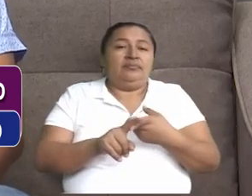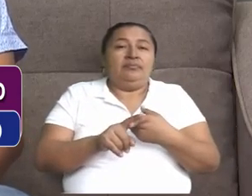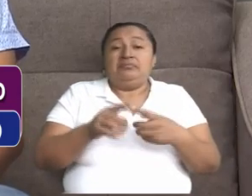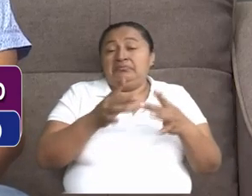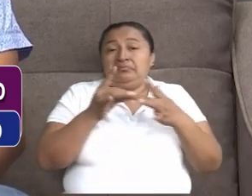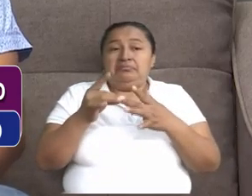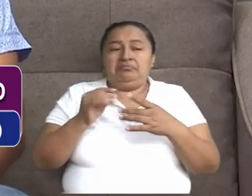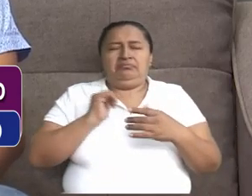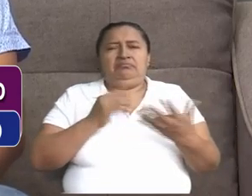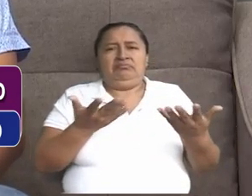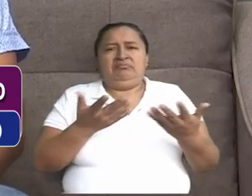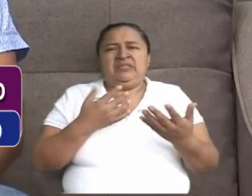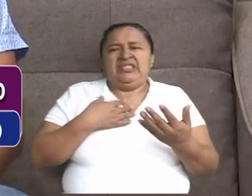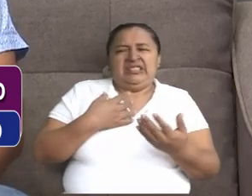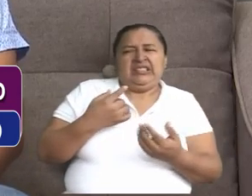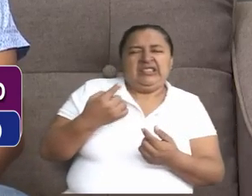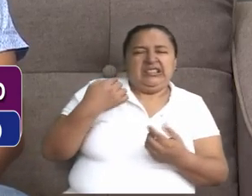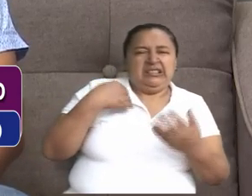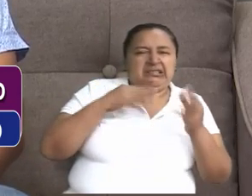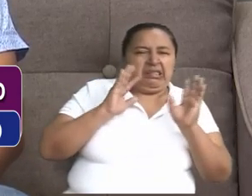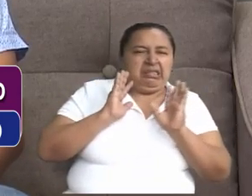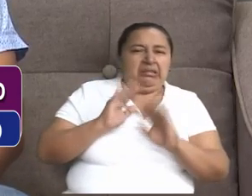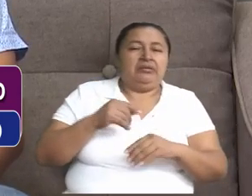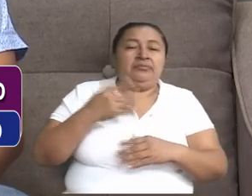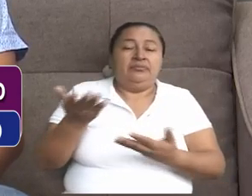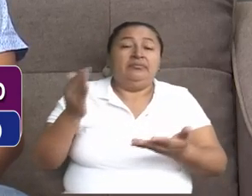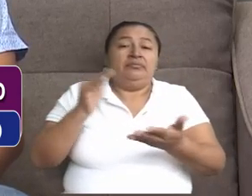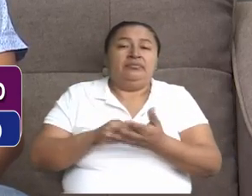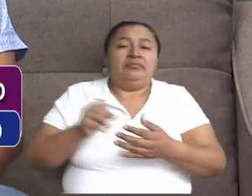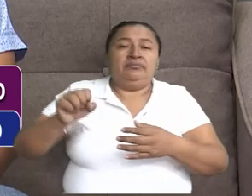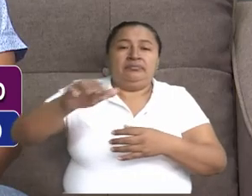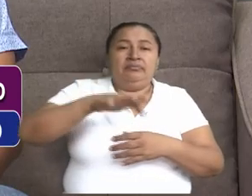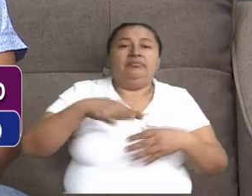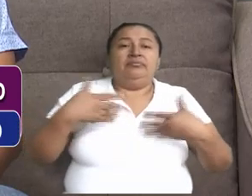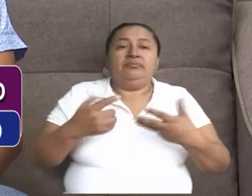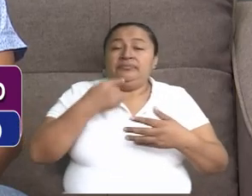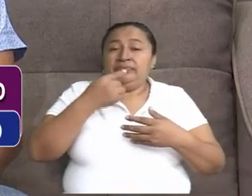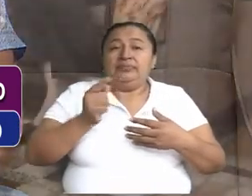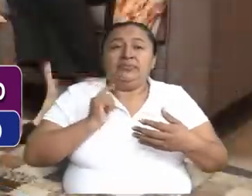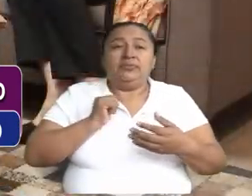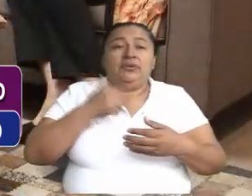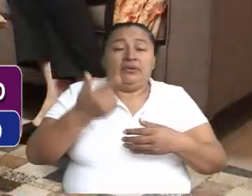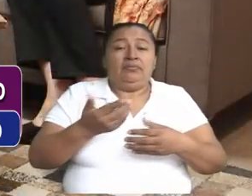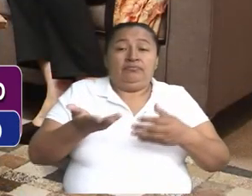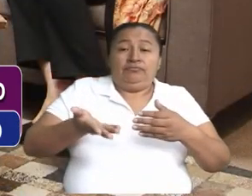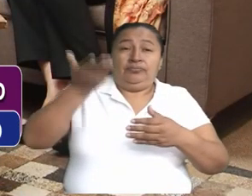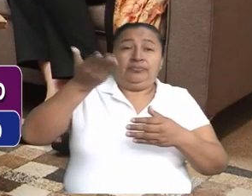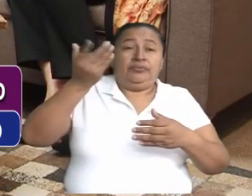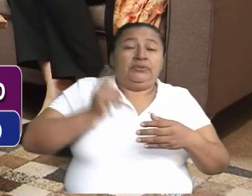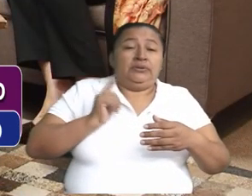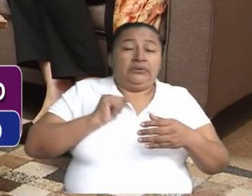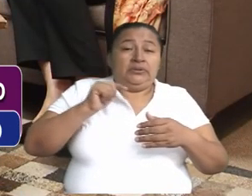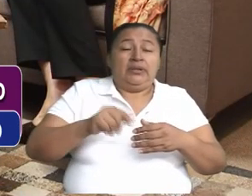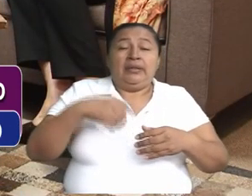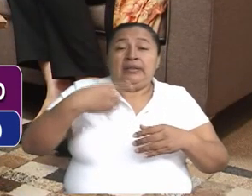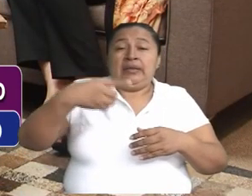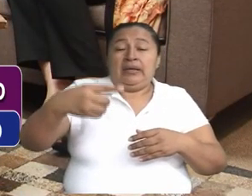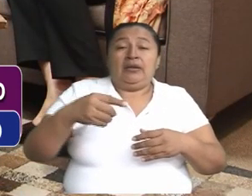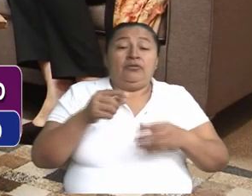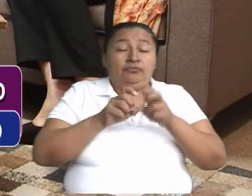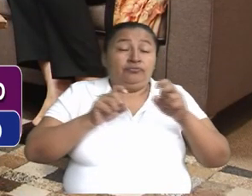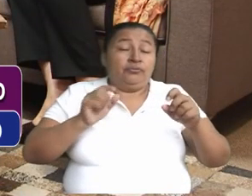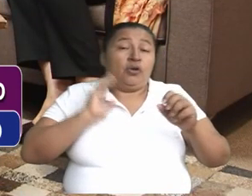precisamente se vieron como torcidas y tuvieron que también ellas poner espacio para que se diera, porque el rating que tiene diariamente las